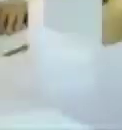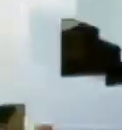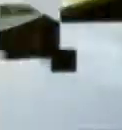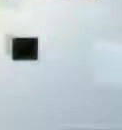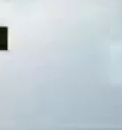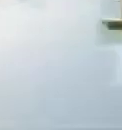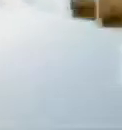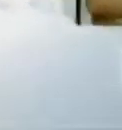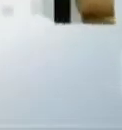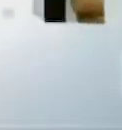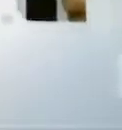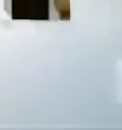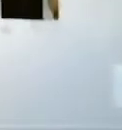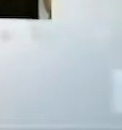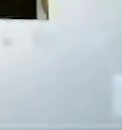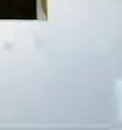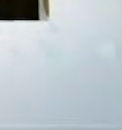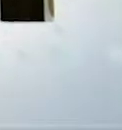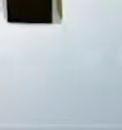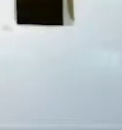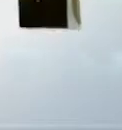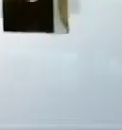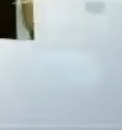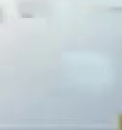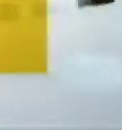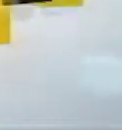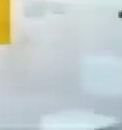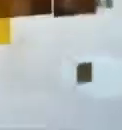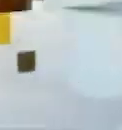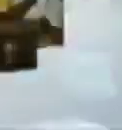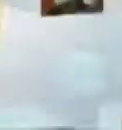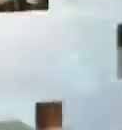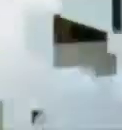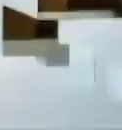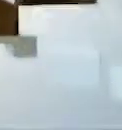Si no crees mi palabra, cree la angustia de un grito.